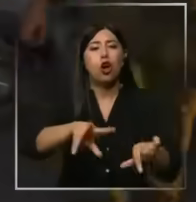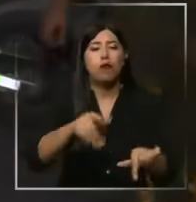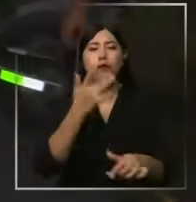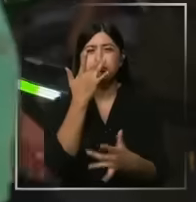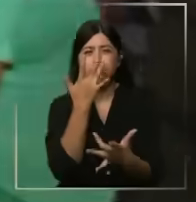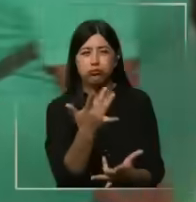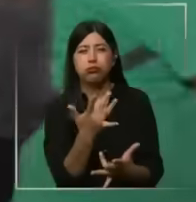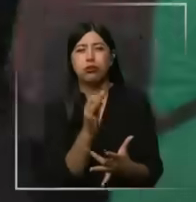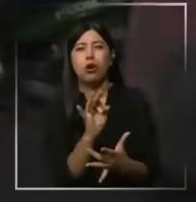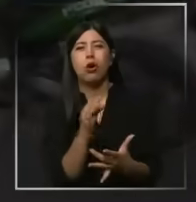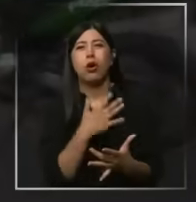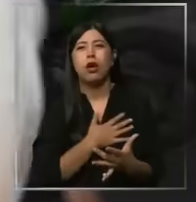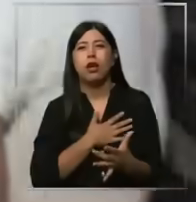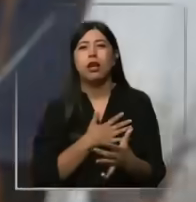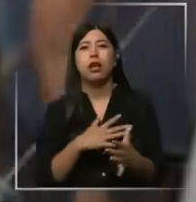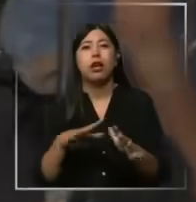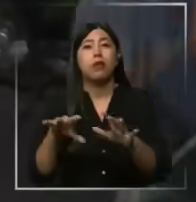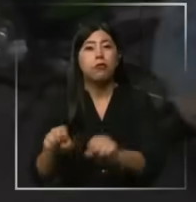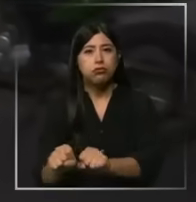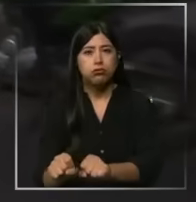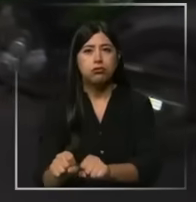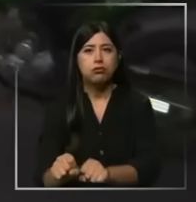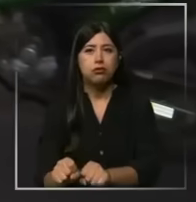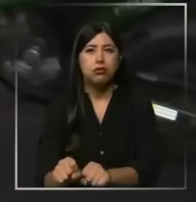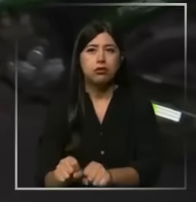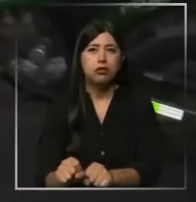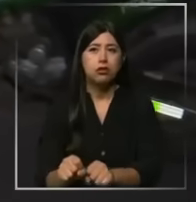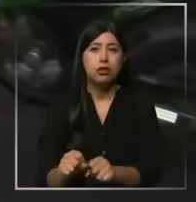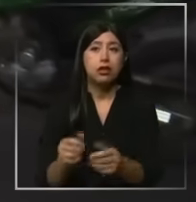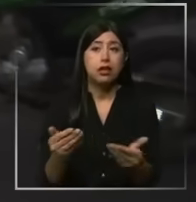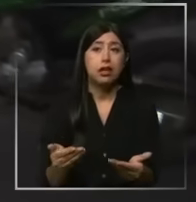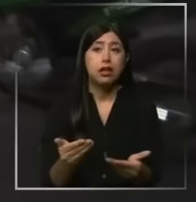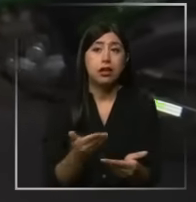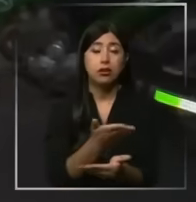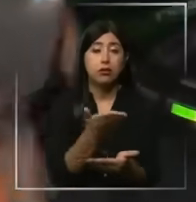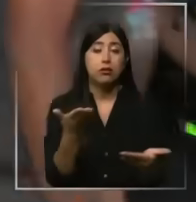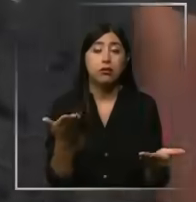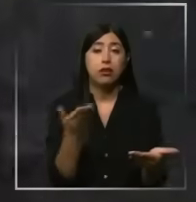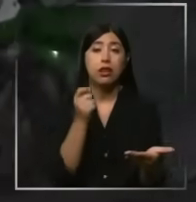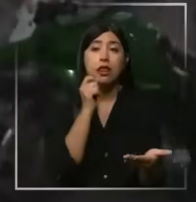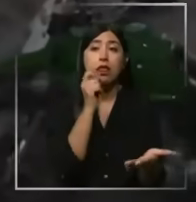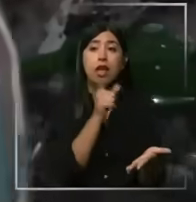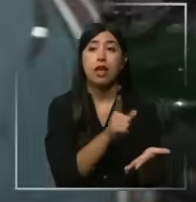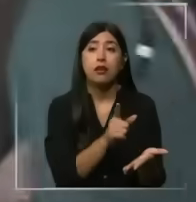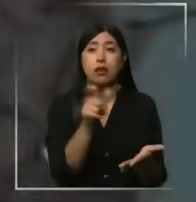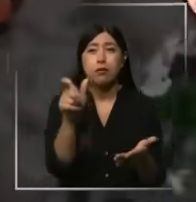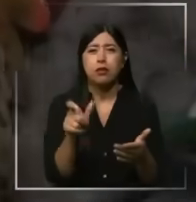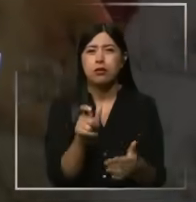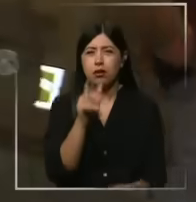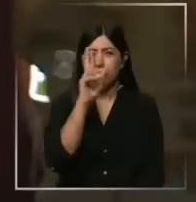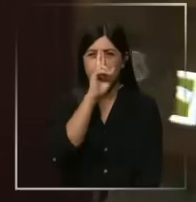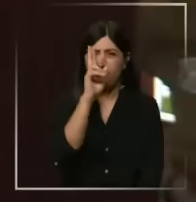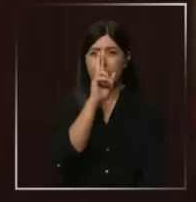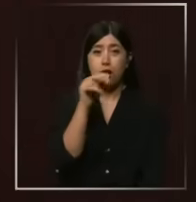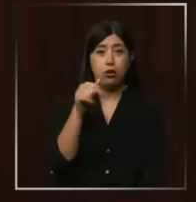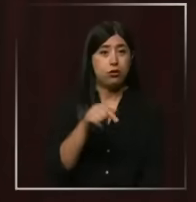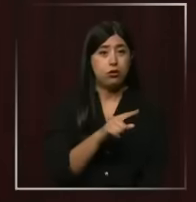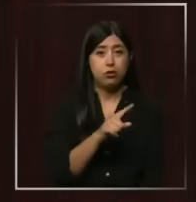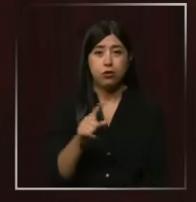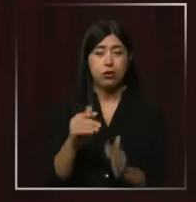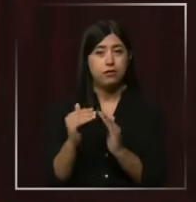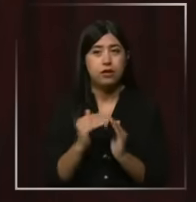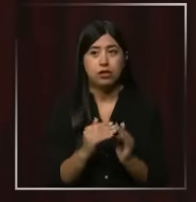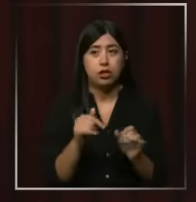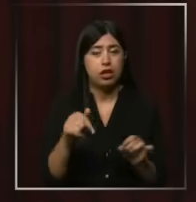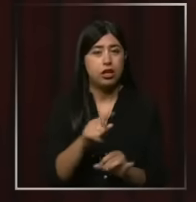intención de robar o de querer tomarse algún sitio. Y acá lo que usted nos está denunciando, entonces hay una persona extraña acá, que no es de acá del sector. No, no